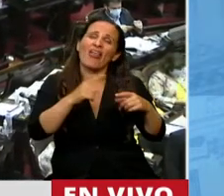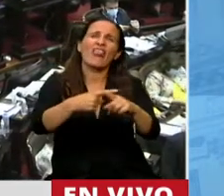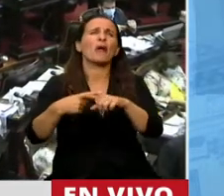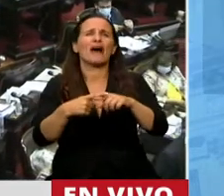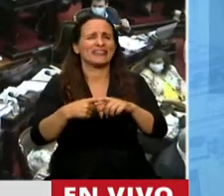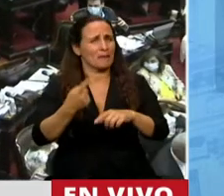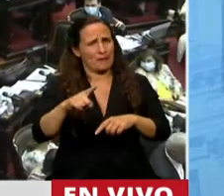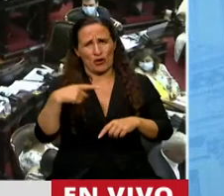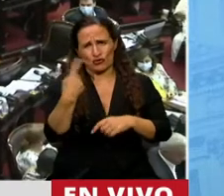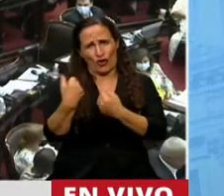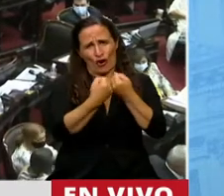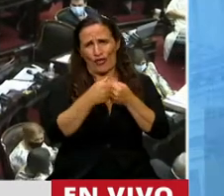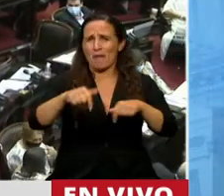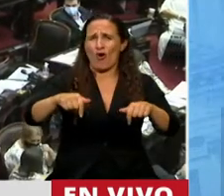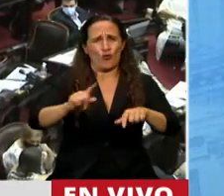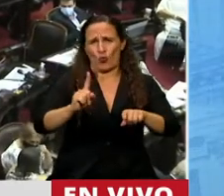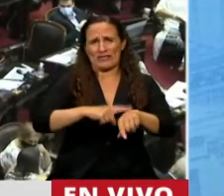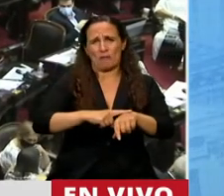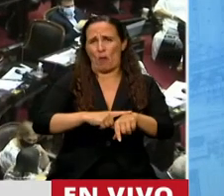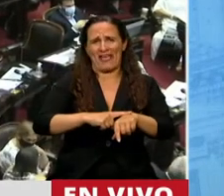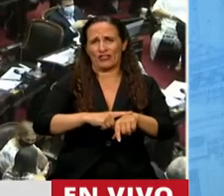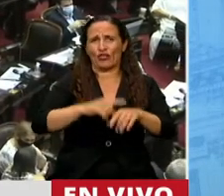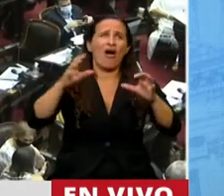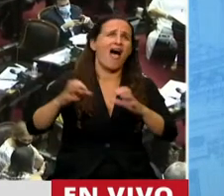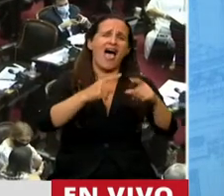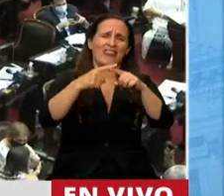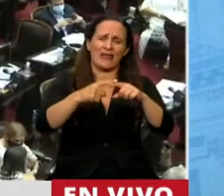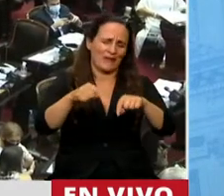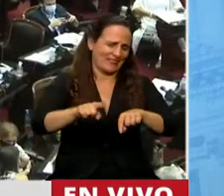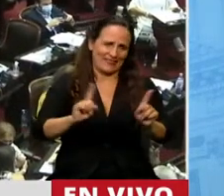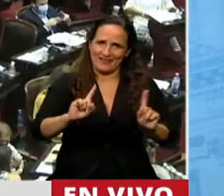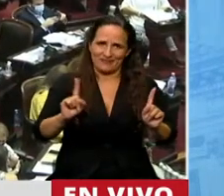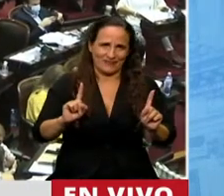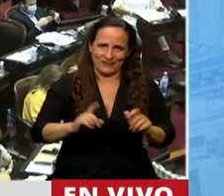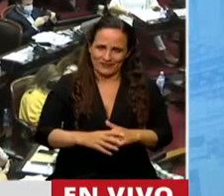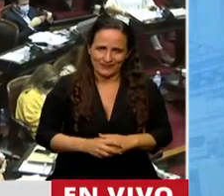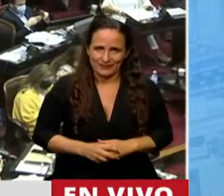este el momento en el cual debía darse.